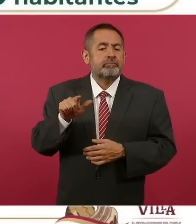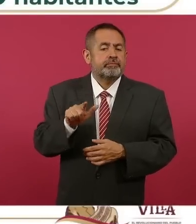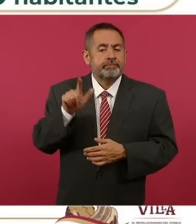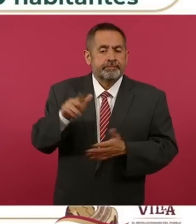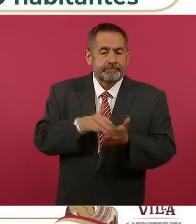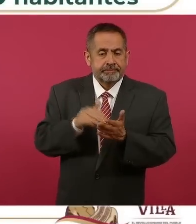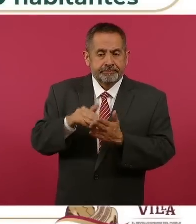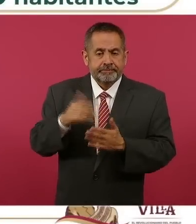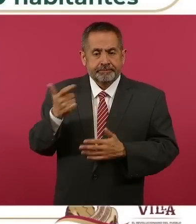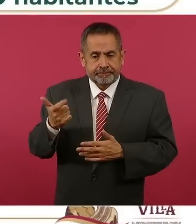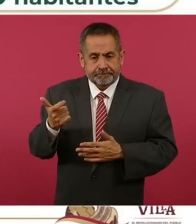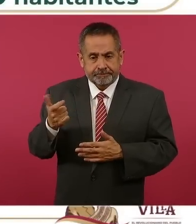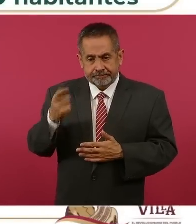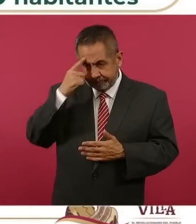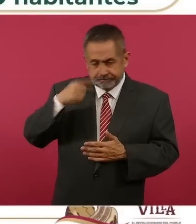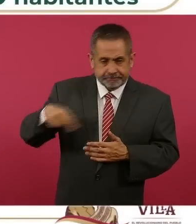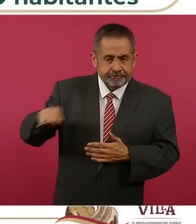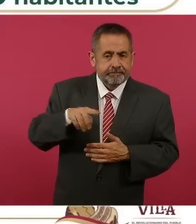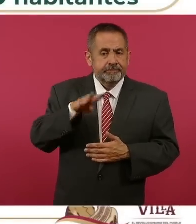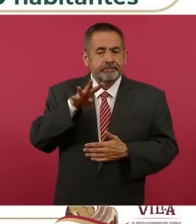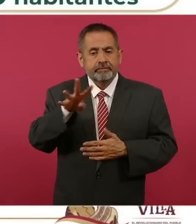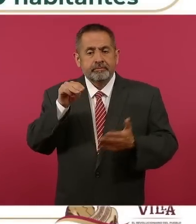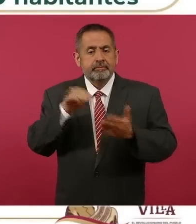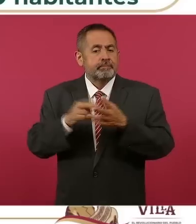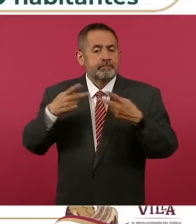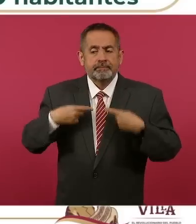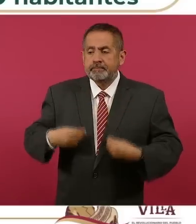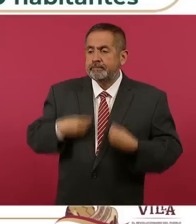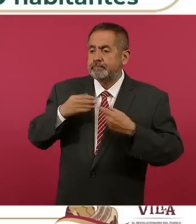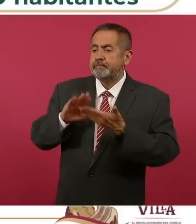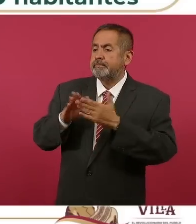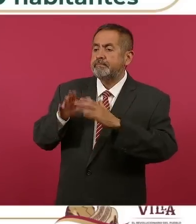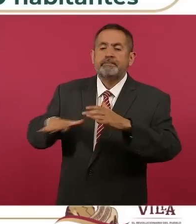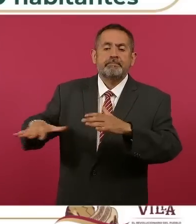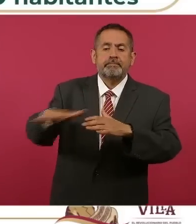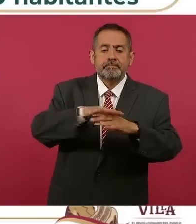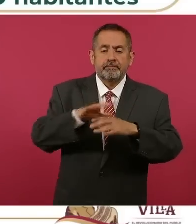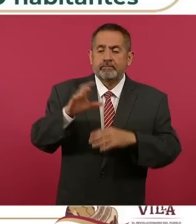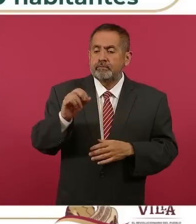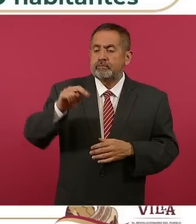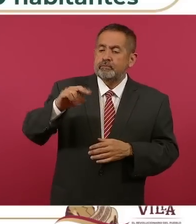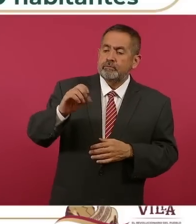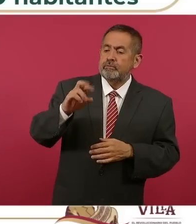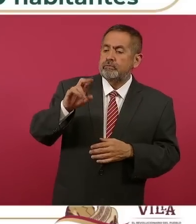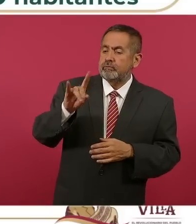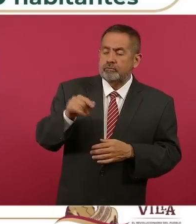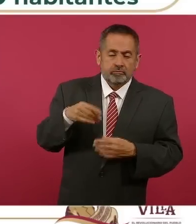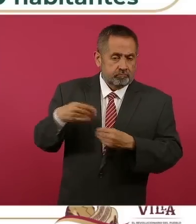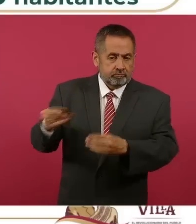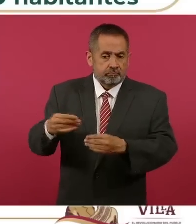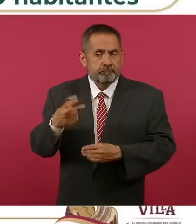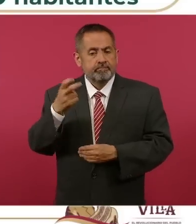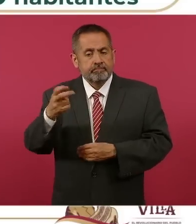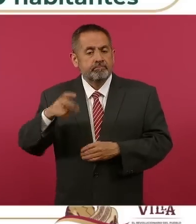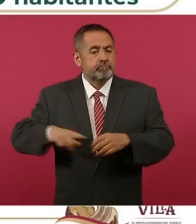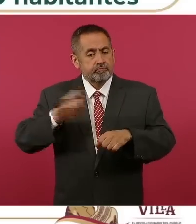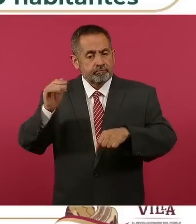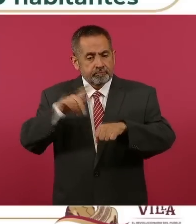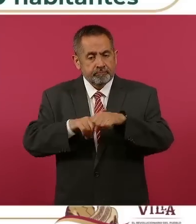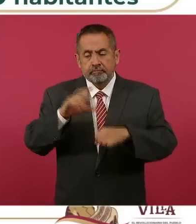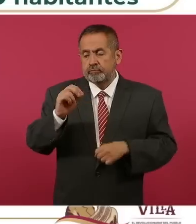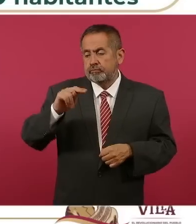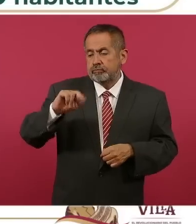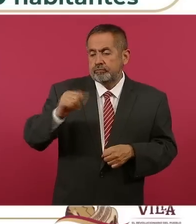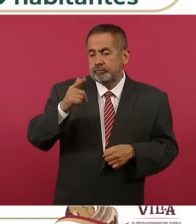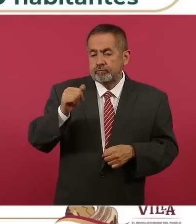386.17 millones de pesos para beneficiar a los 19,000 habitantes del municipio de Concordia. Para esto, el gobierno federal y la Conagua